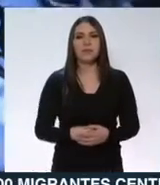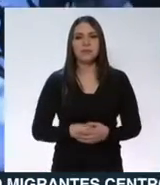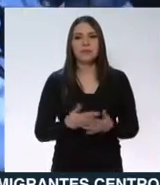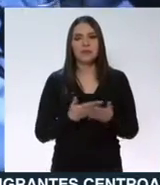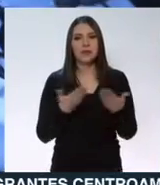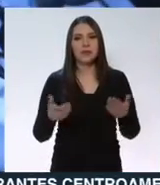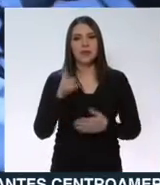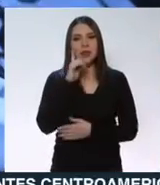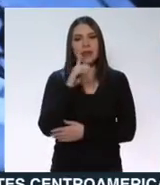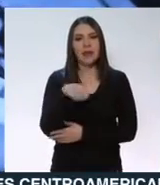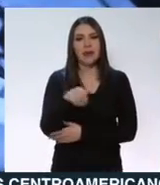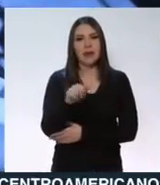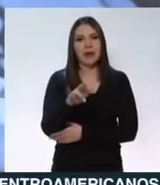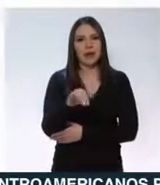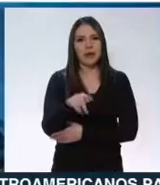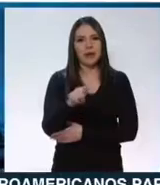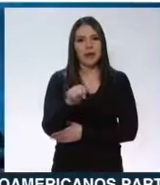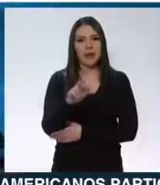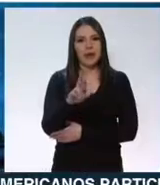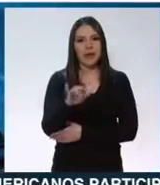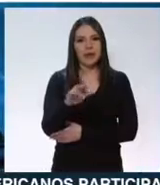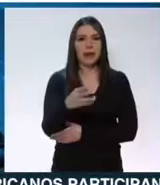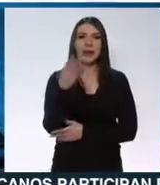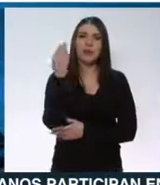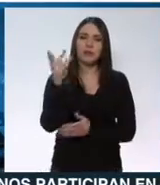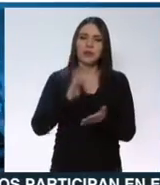Mejor Actriz de Reparto. Muchísimas gracias,